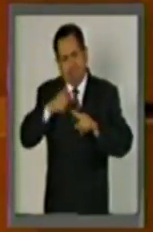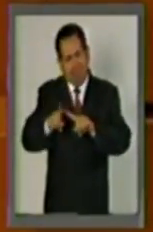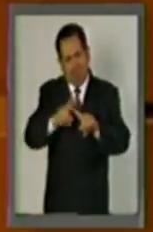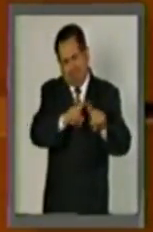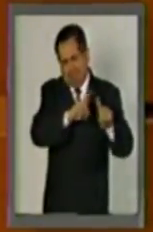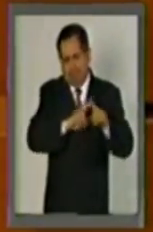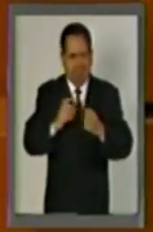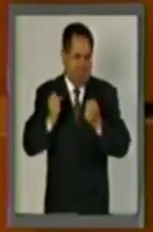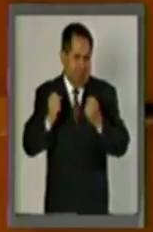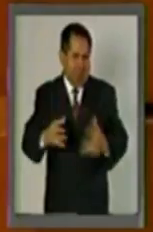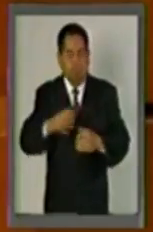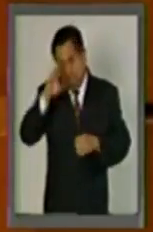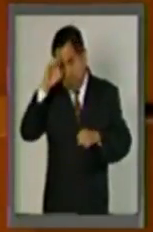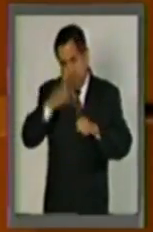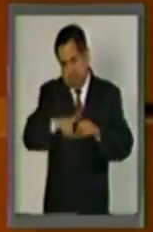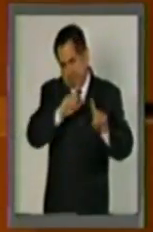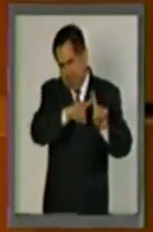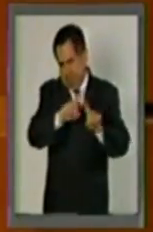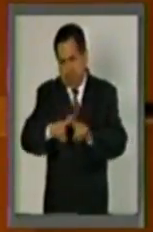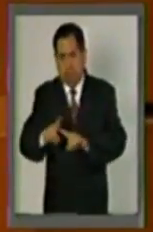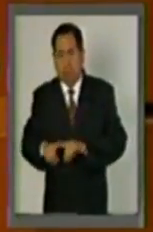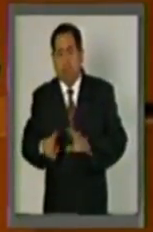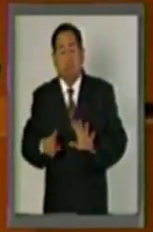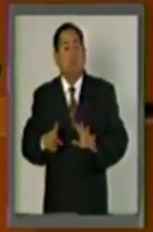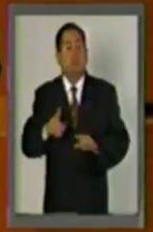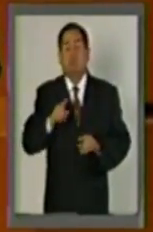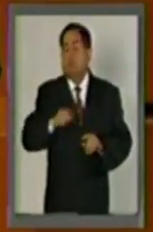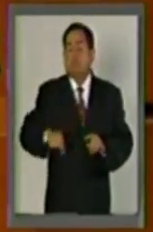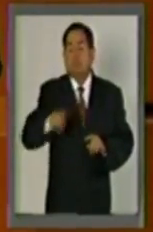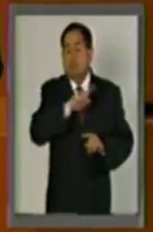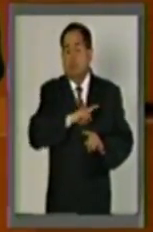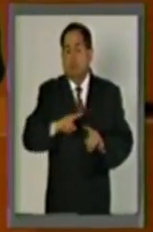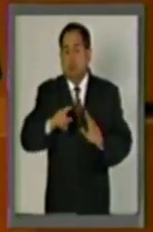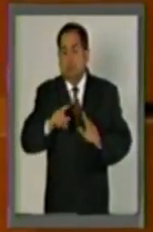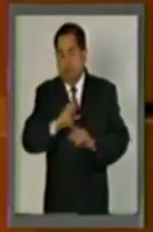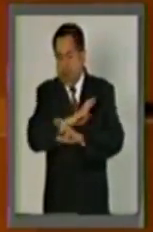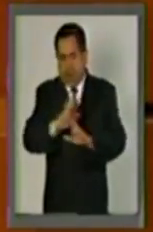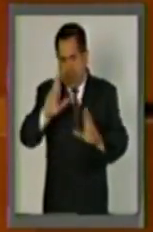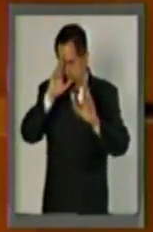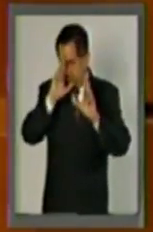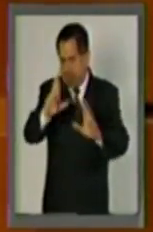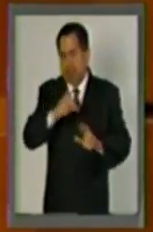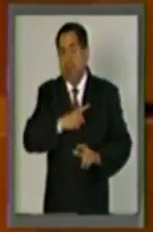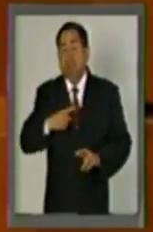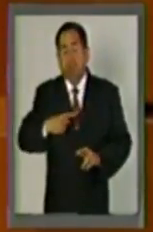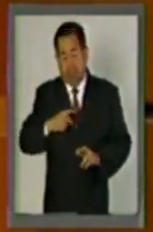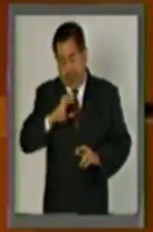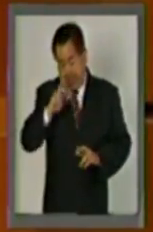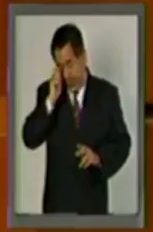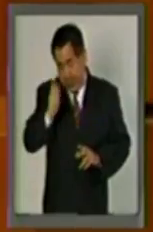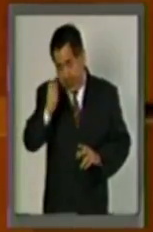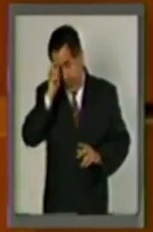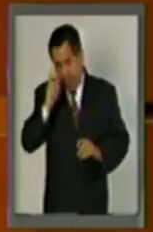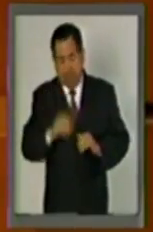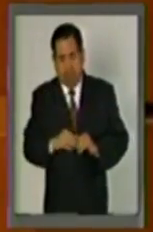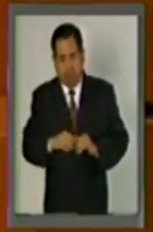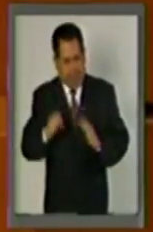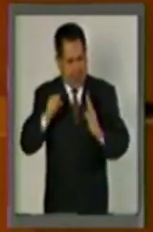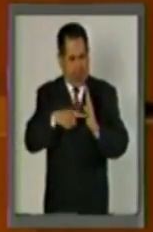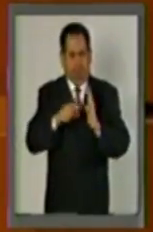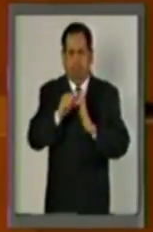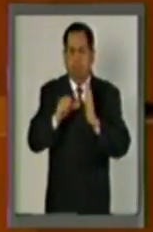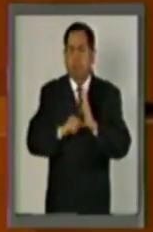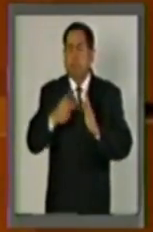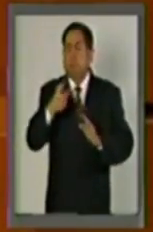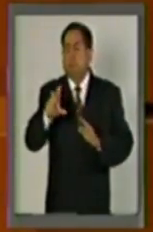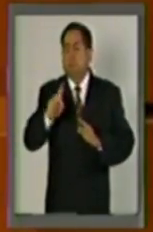culturas y que deben de tener permanentemente nuestro reconocimiento. El mismo artículo 230